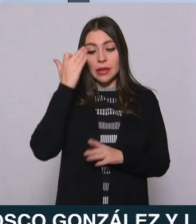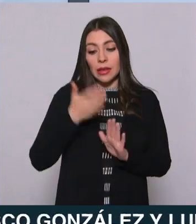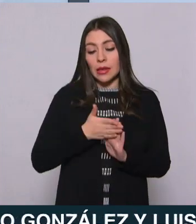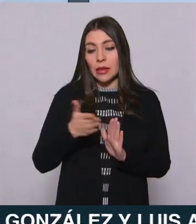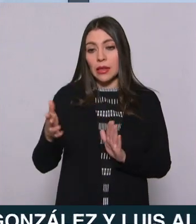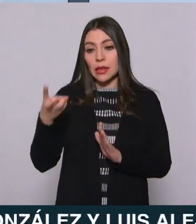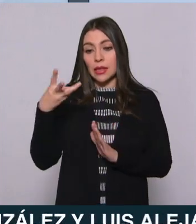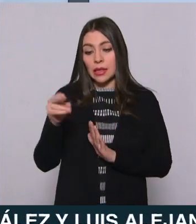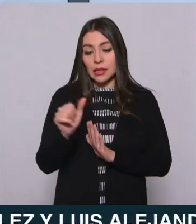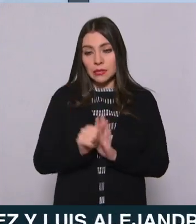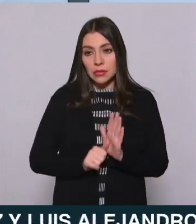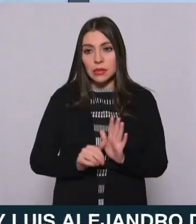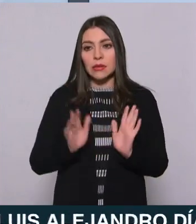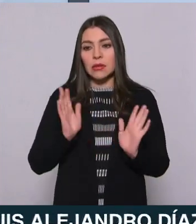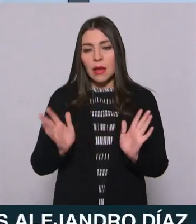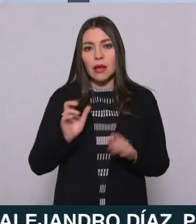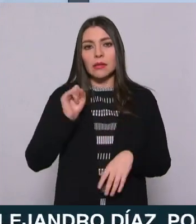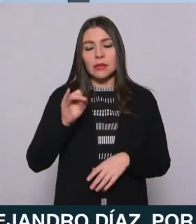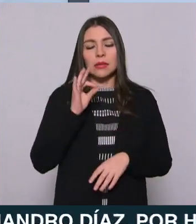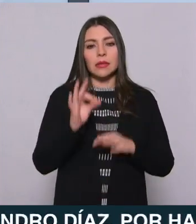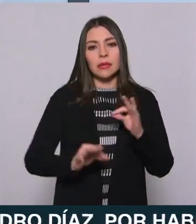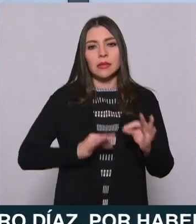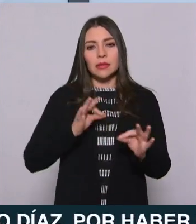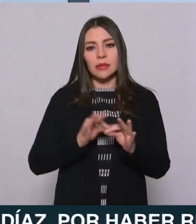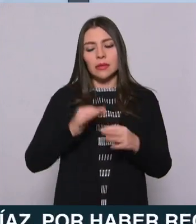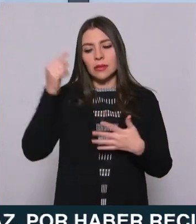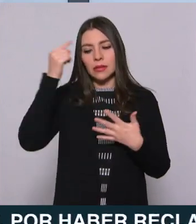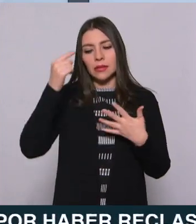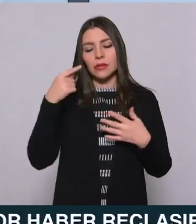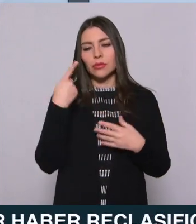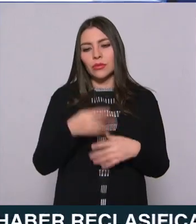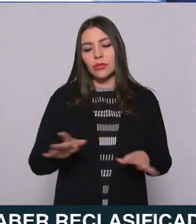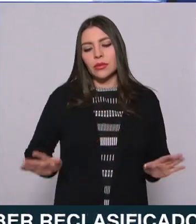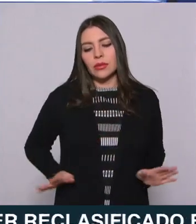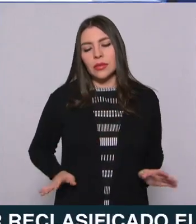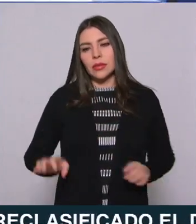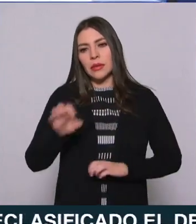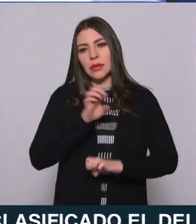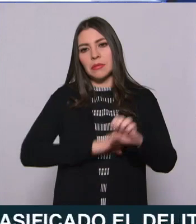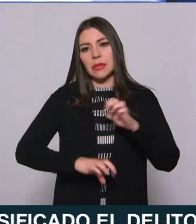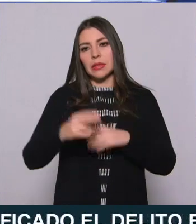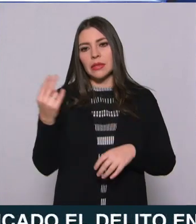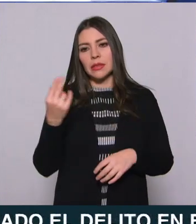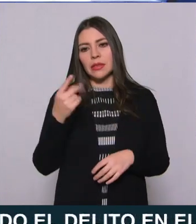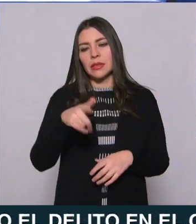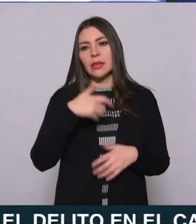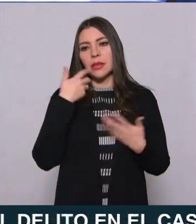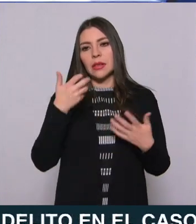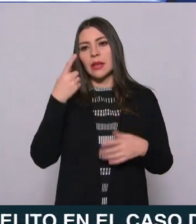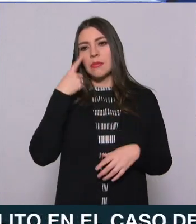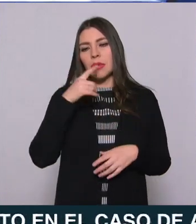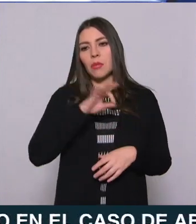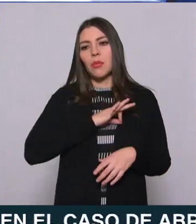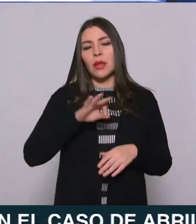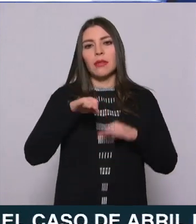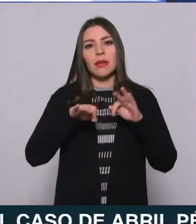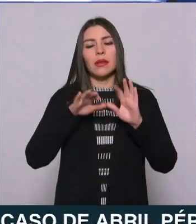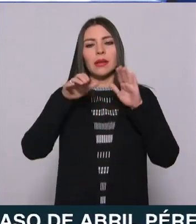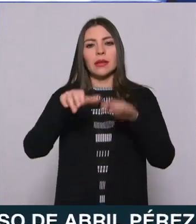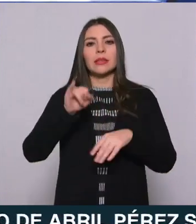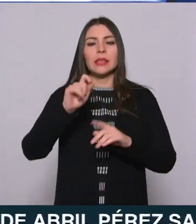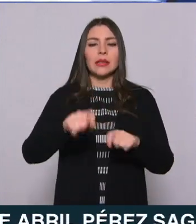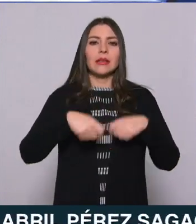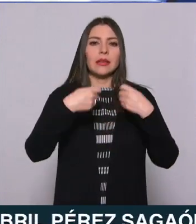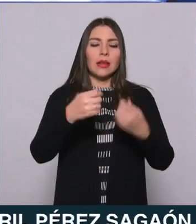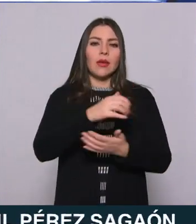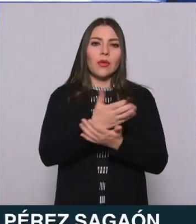los 3 meses, si cumplieron con las condiciones y características que la empresa buscaba, la idea es que sean contratados. Y bueno, ha sido